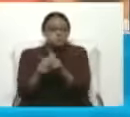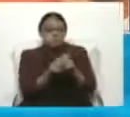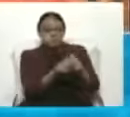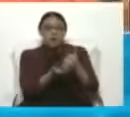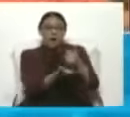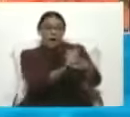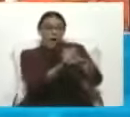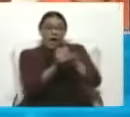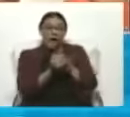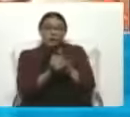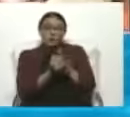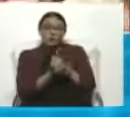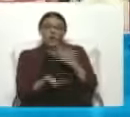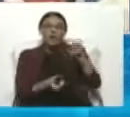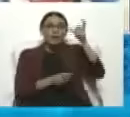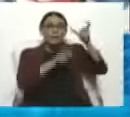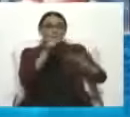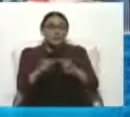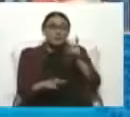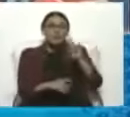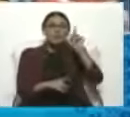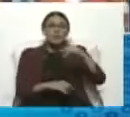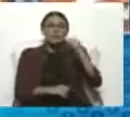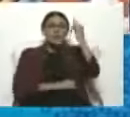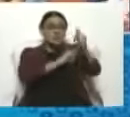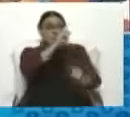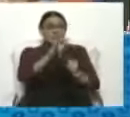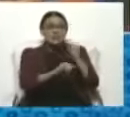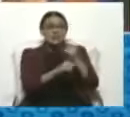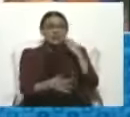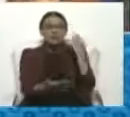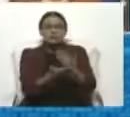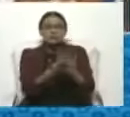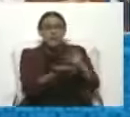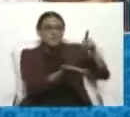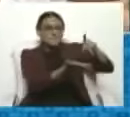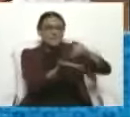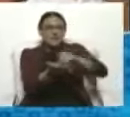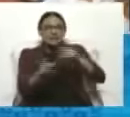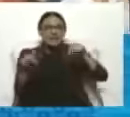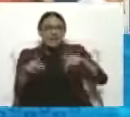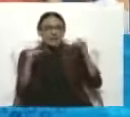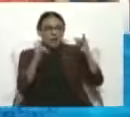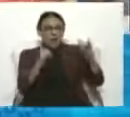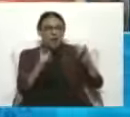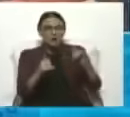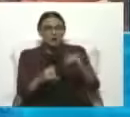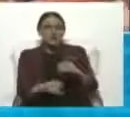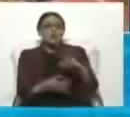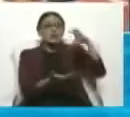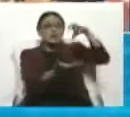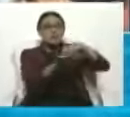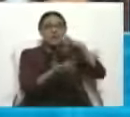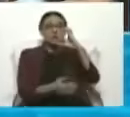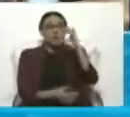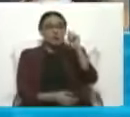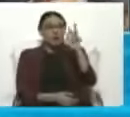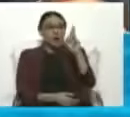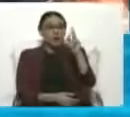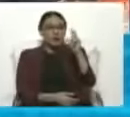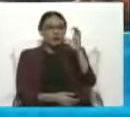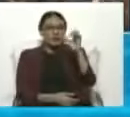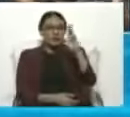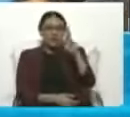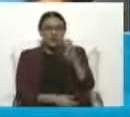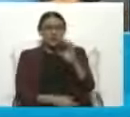veedores internacionales, muchos de ellos aquí presentes, el Centro Carter, las